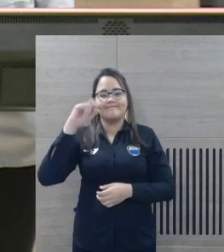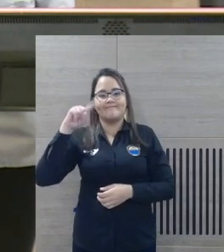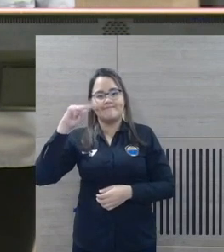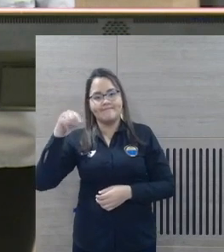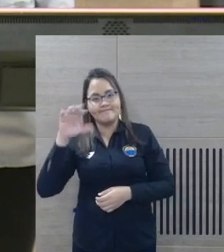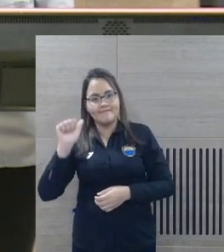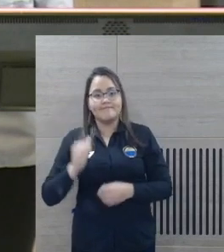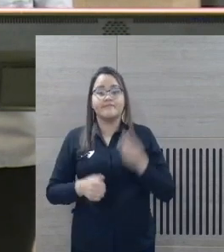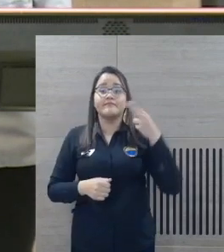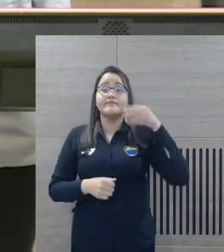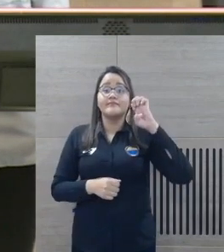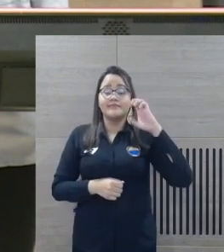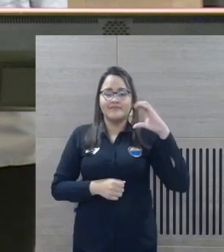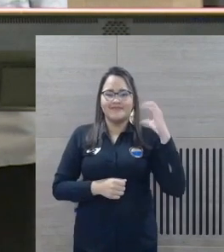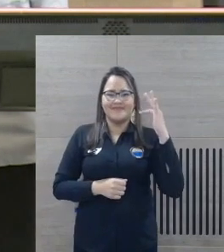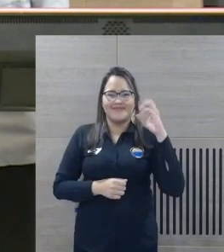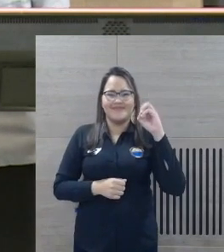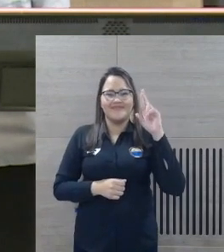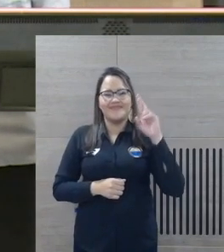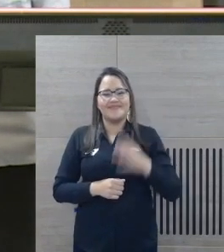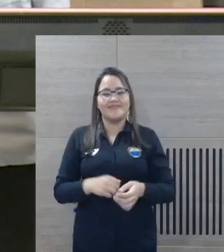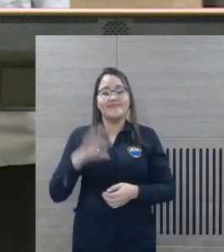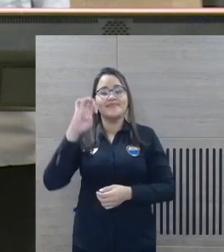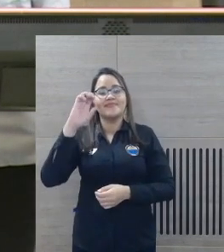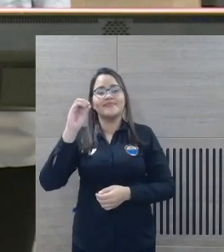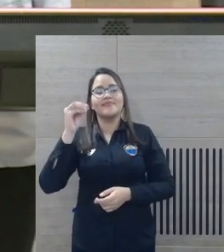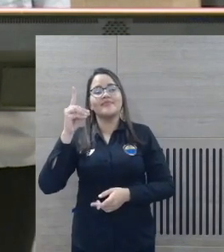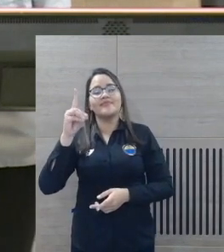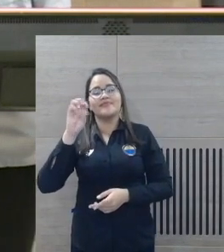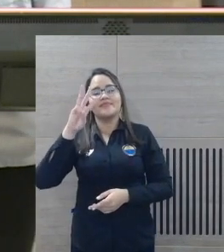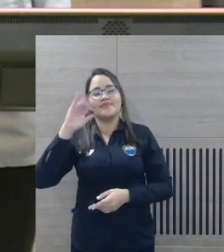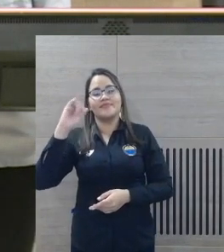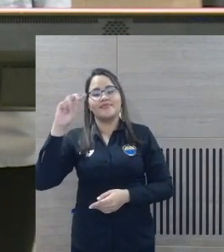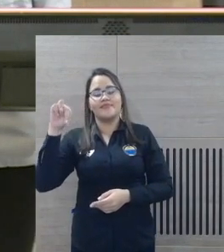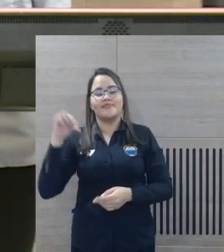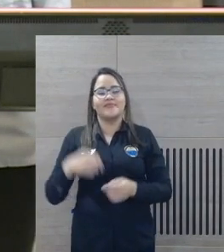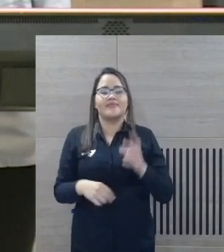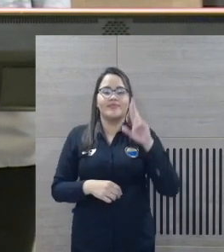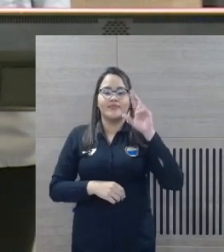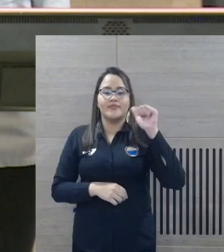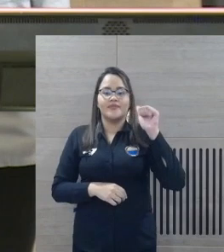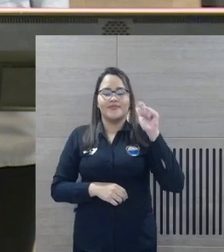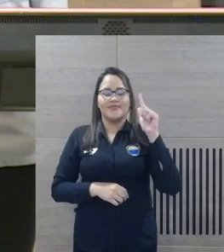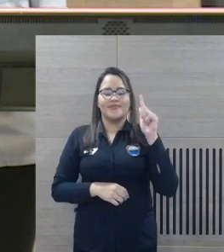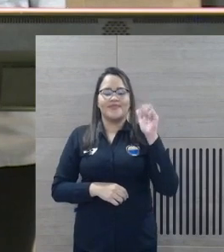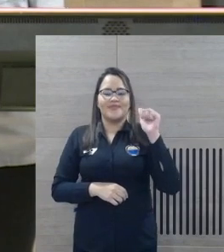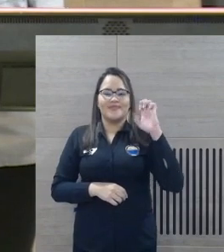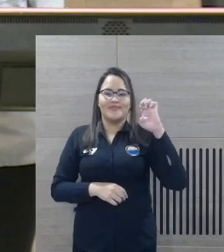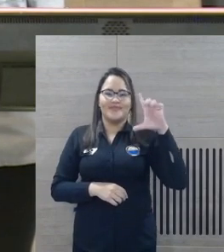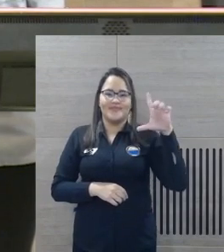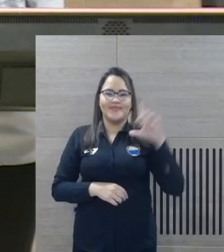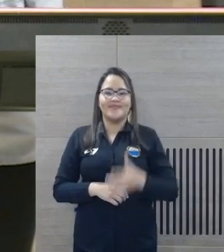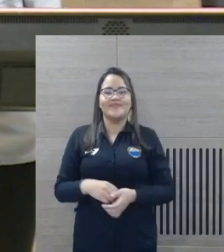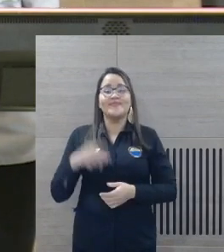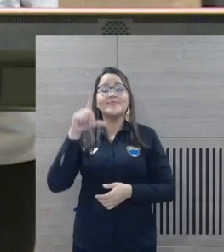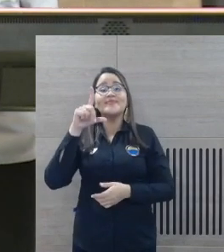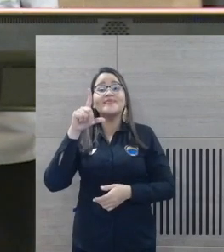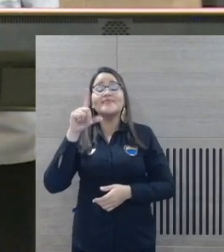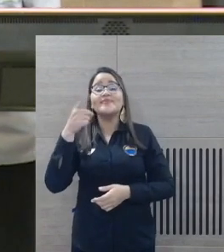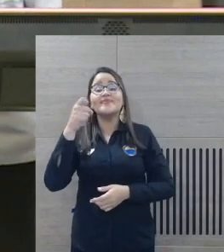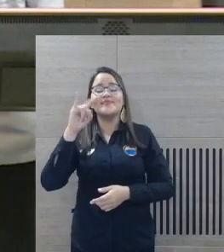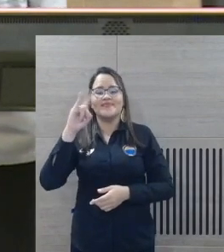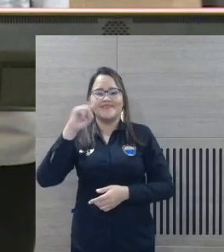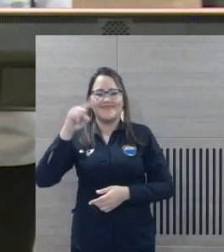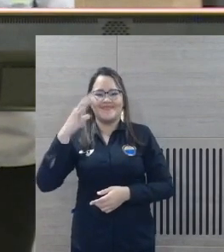Edwin Enrique Vergara Moreno. Rafael Antonio Alba Otero. Gustavo Luis Colón Muñoz. Hilario José